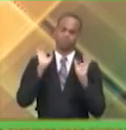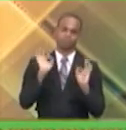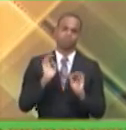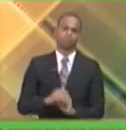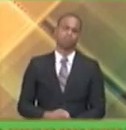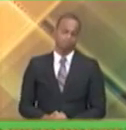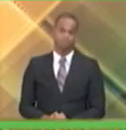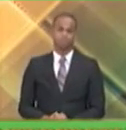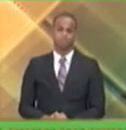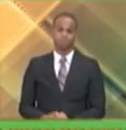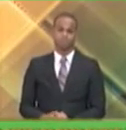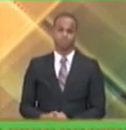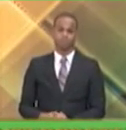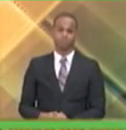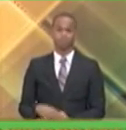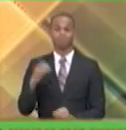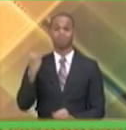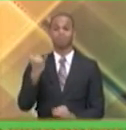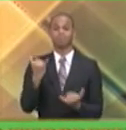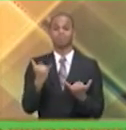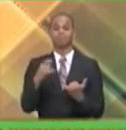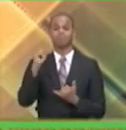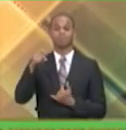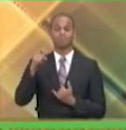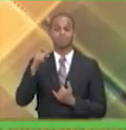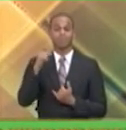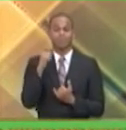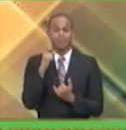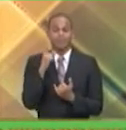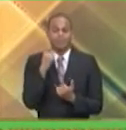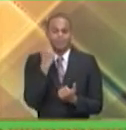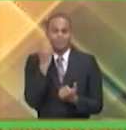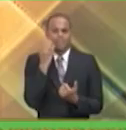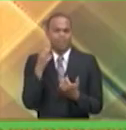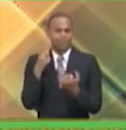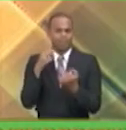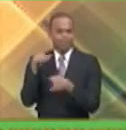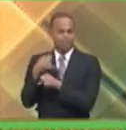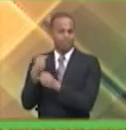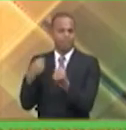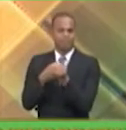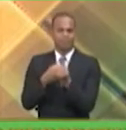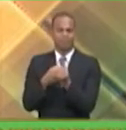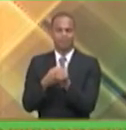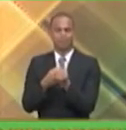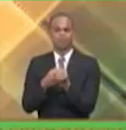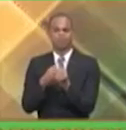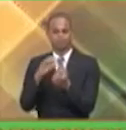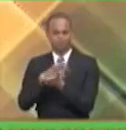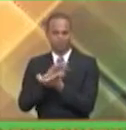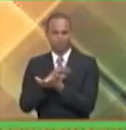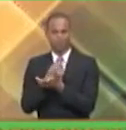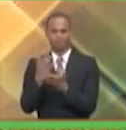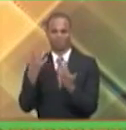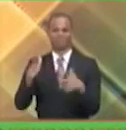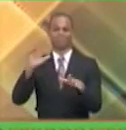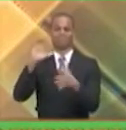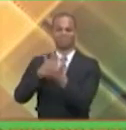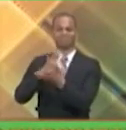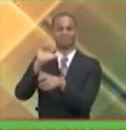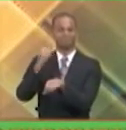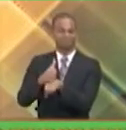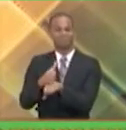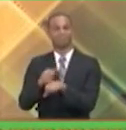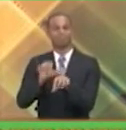de calidad. Ahora faltaba el apoyo institucional y faltaba la escuela, y ya la escuela está ahí,